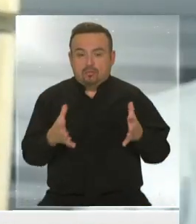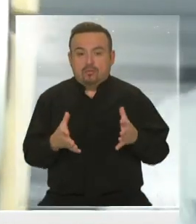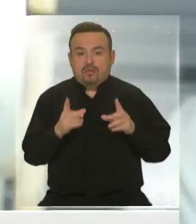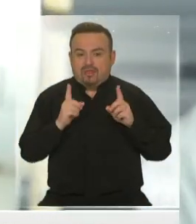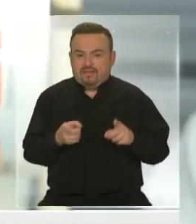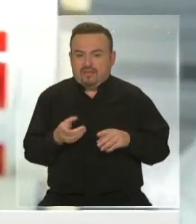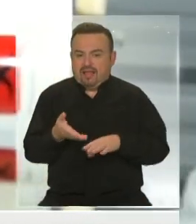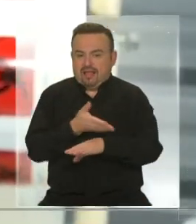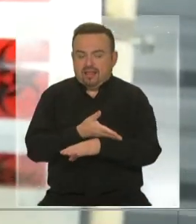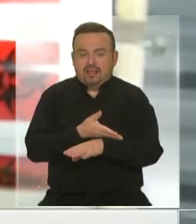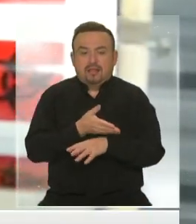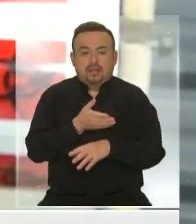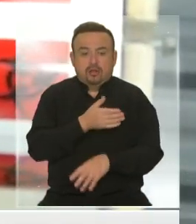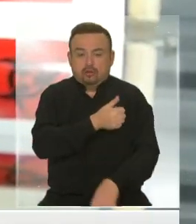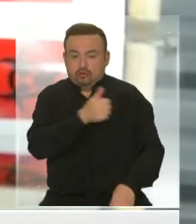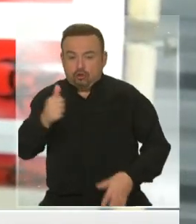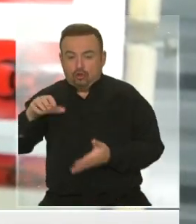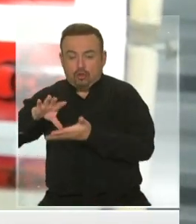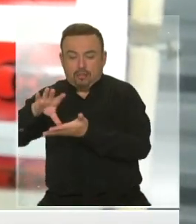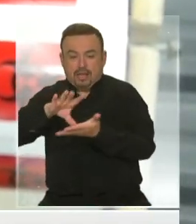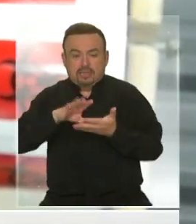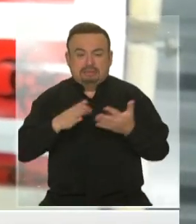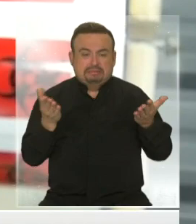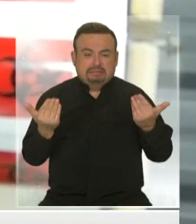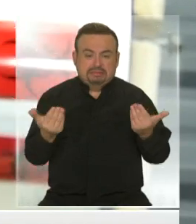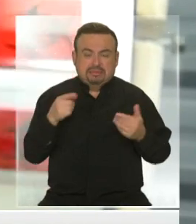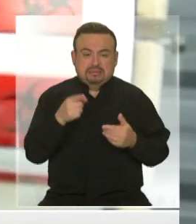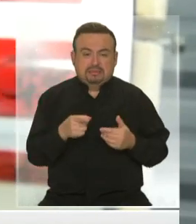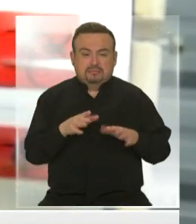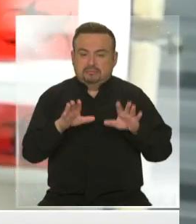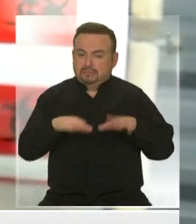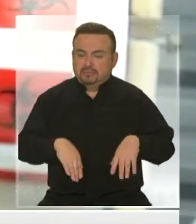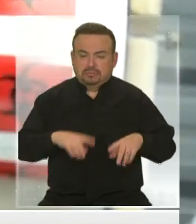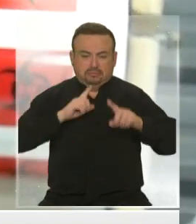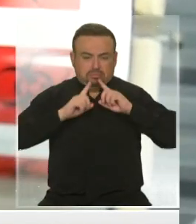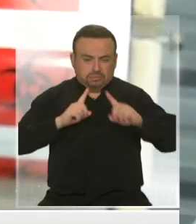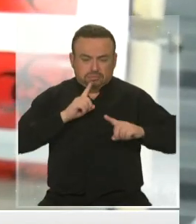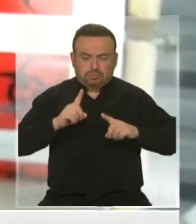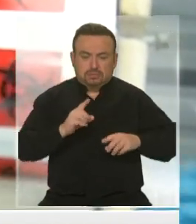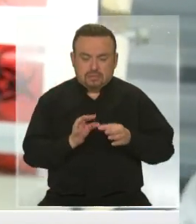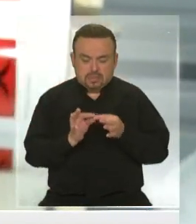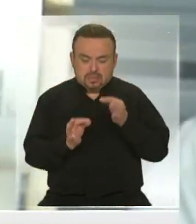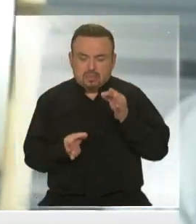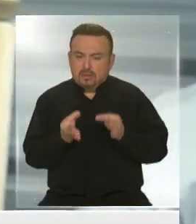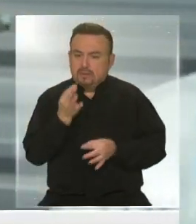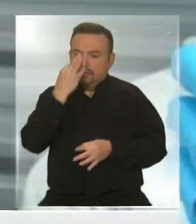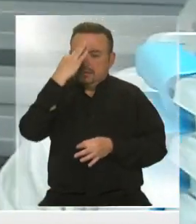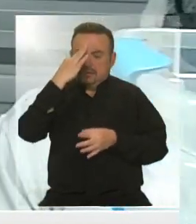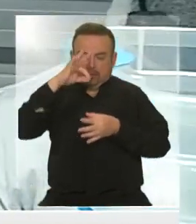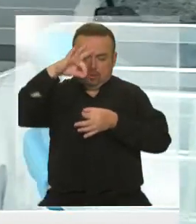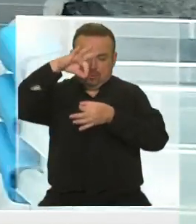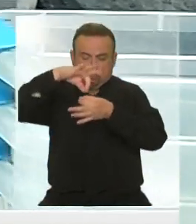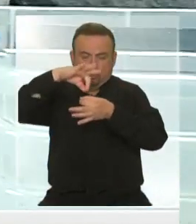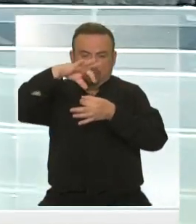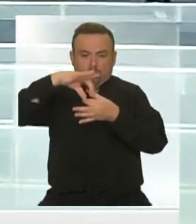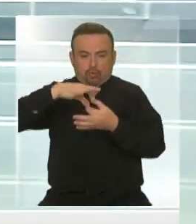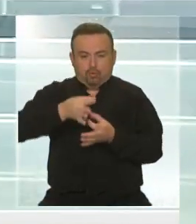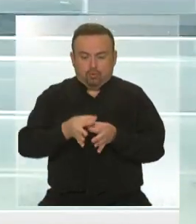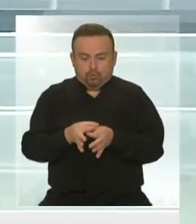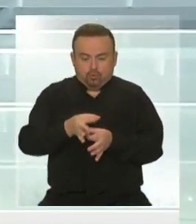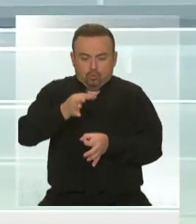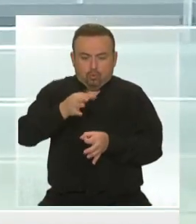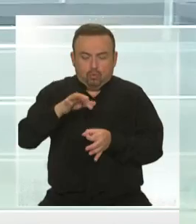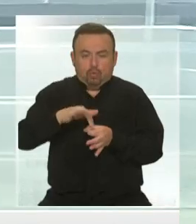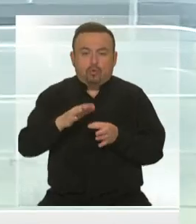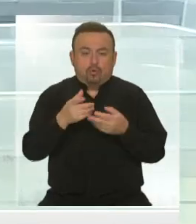porque todos los países están necesitando el mismo tipo de cosas, tórulas, tubos, por ejemplo. Así que bueno,